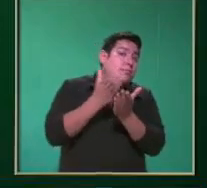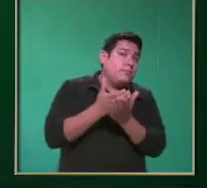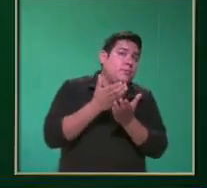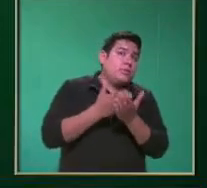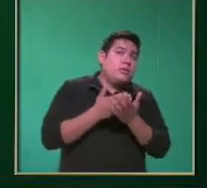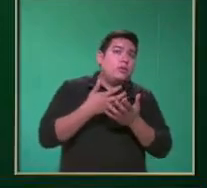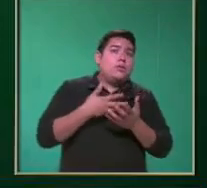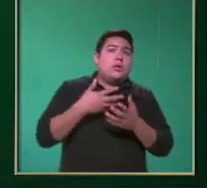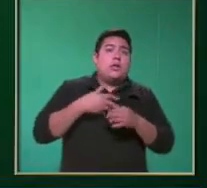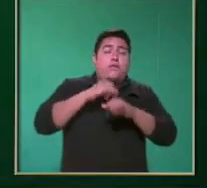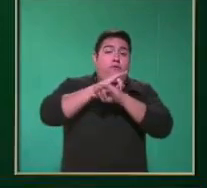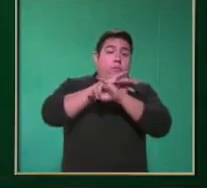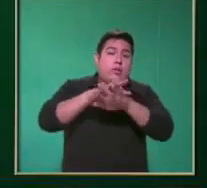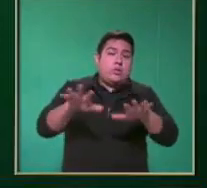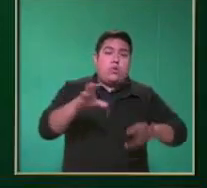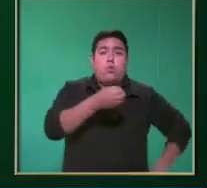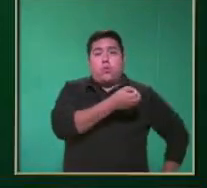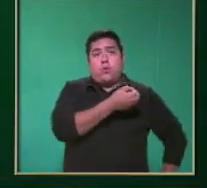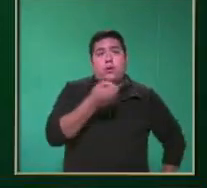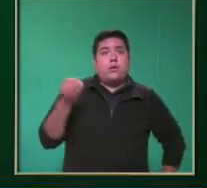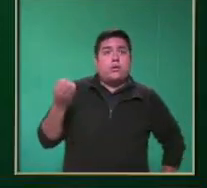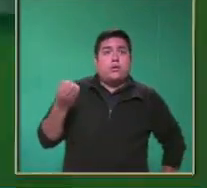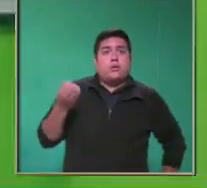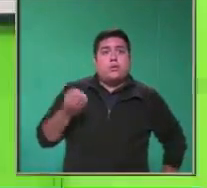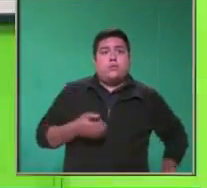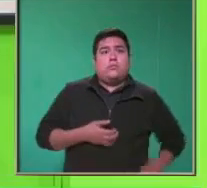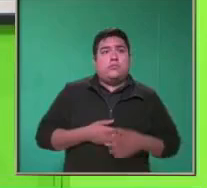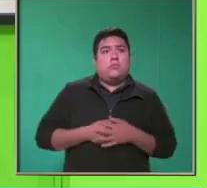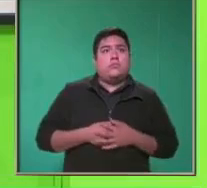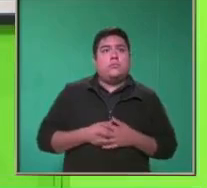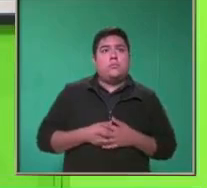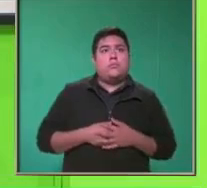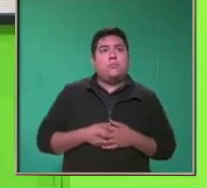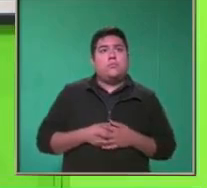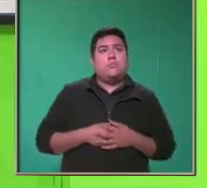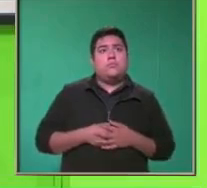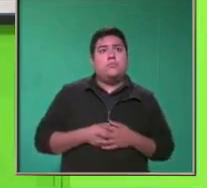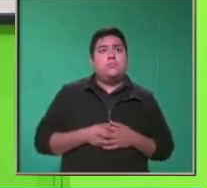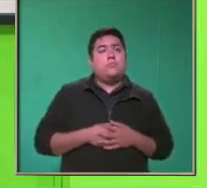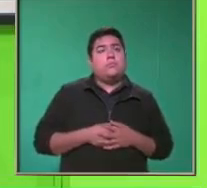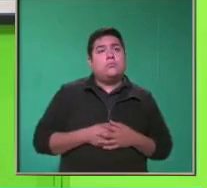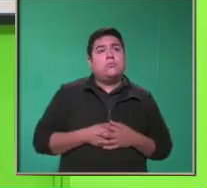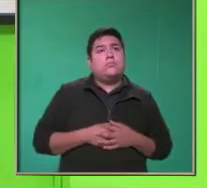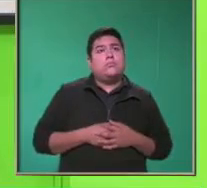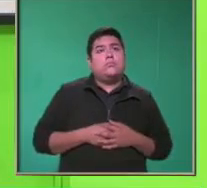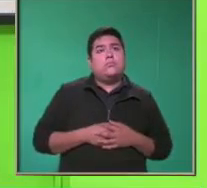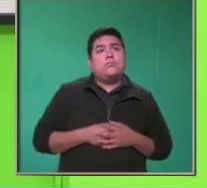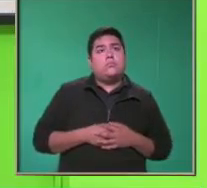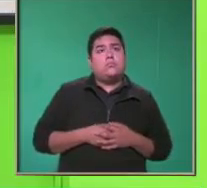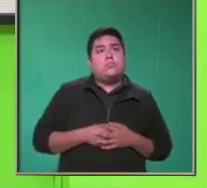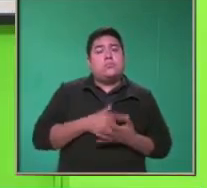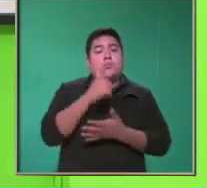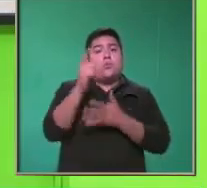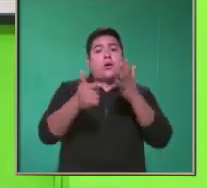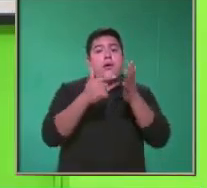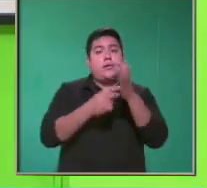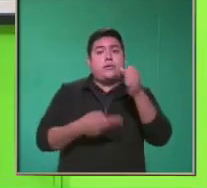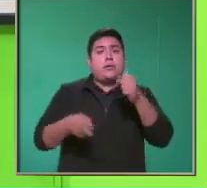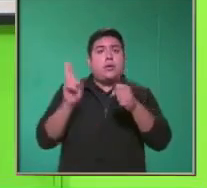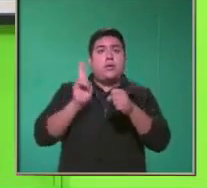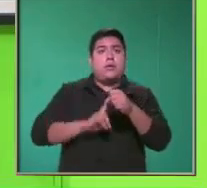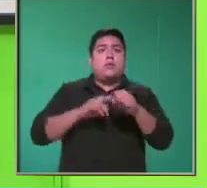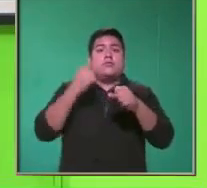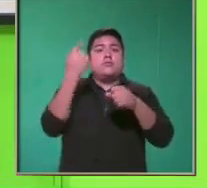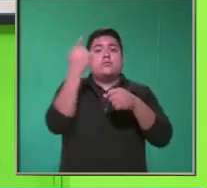un organizador gráfico para ir poniendo en él cada una de las regiones con sus